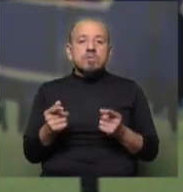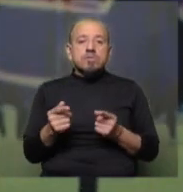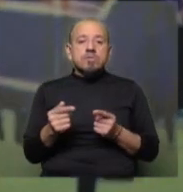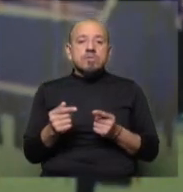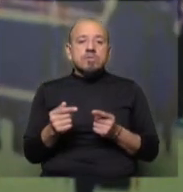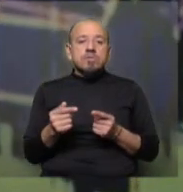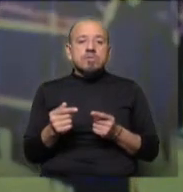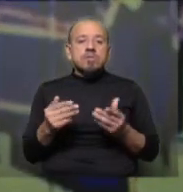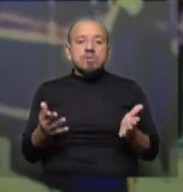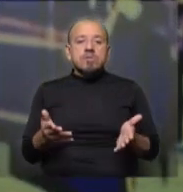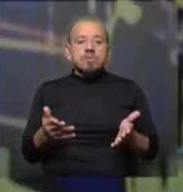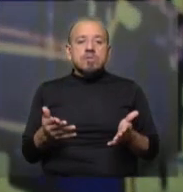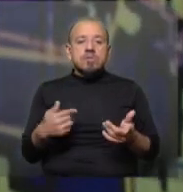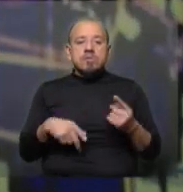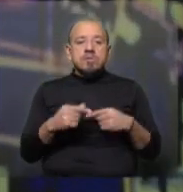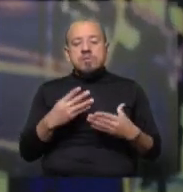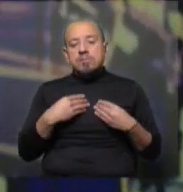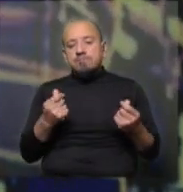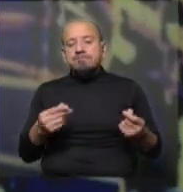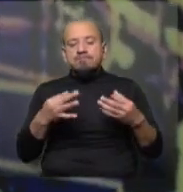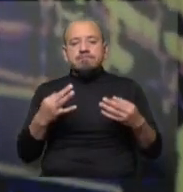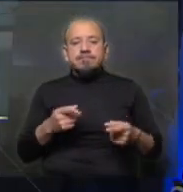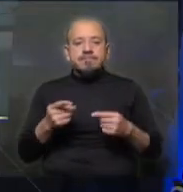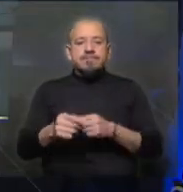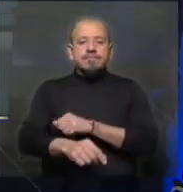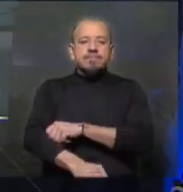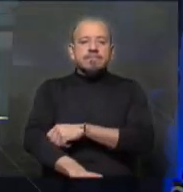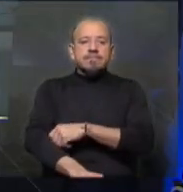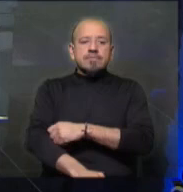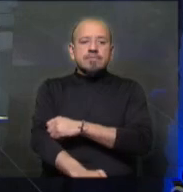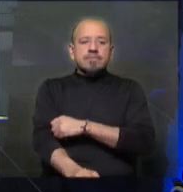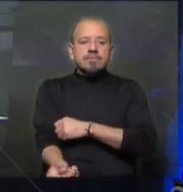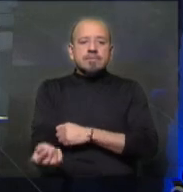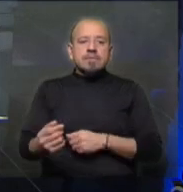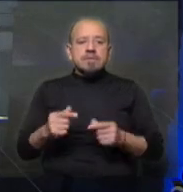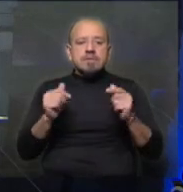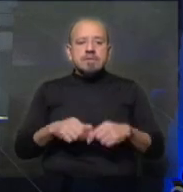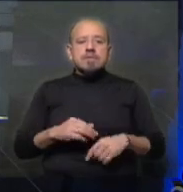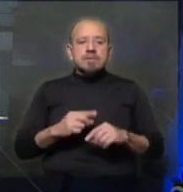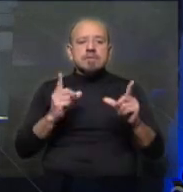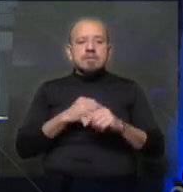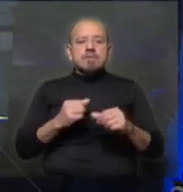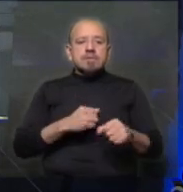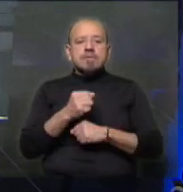estoy hecho para esto, claro, me gusta, me siento bien. Y ahora nos vamos a sentir bien un montón. De acá a fin de año. ¿Qué parece?